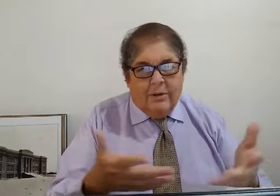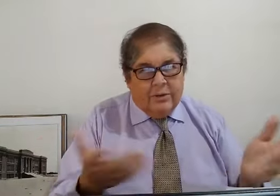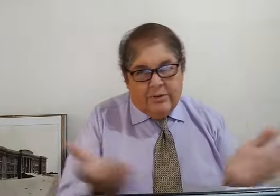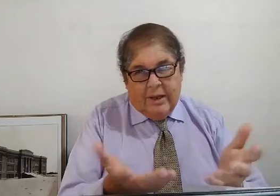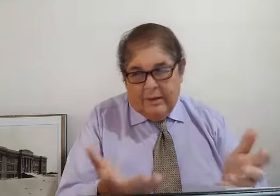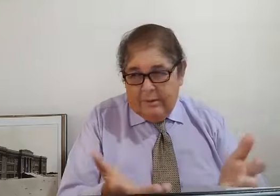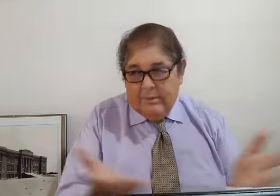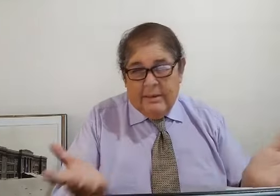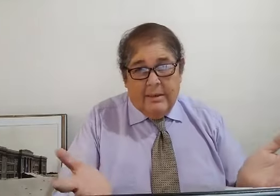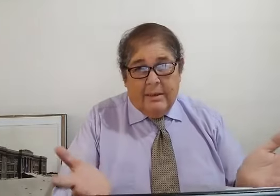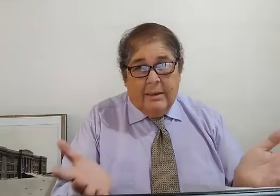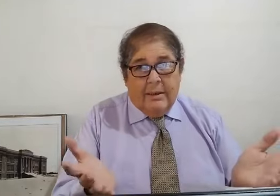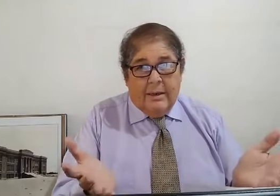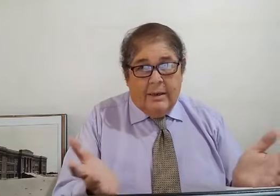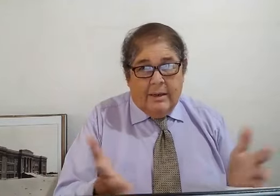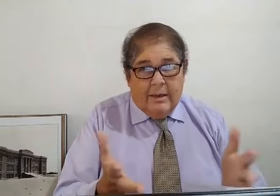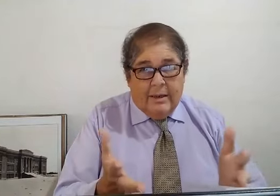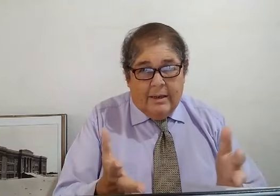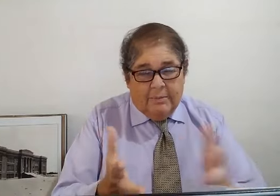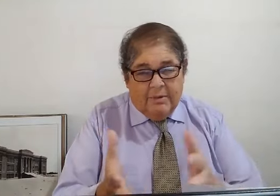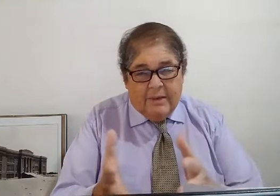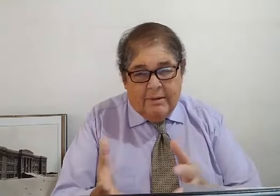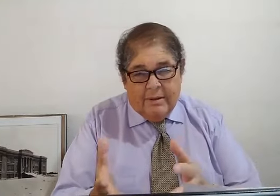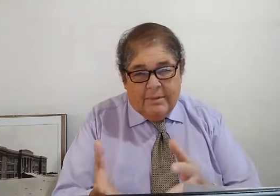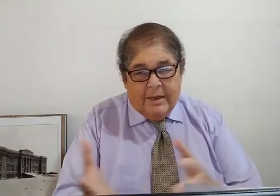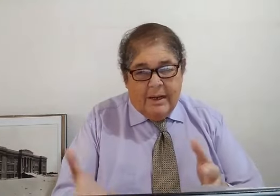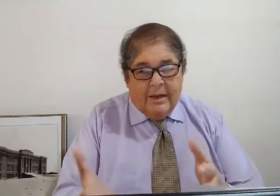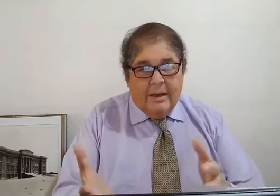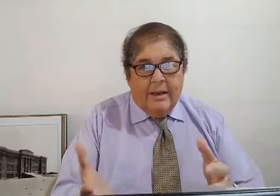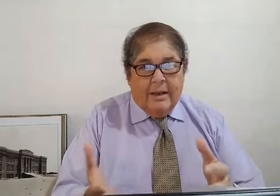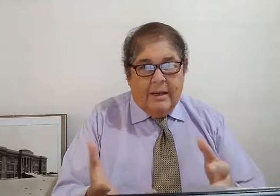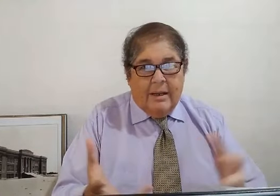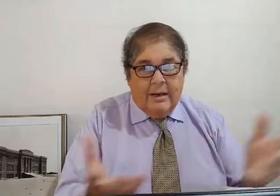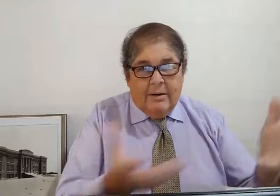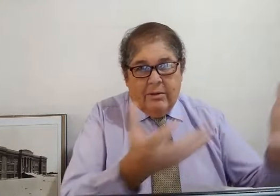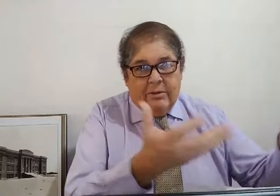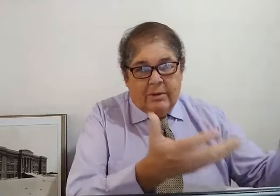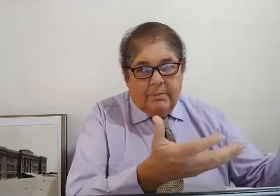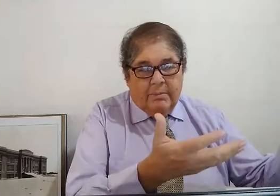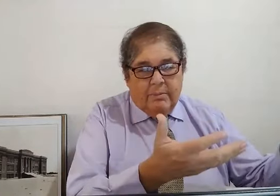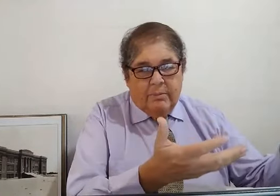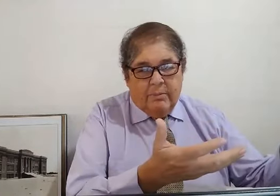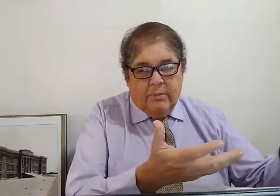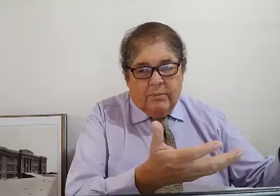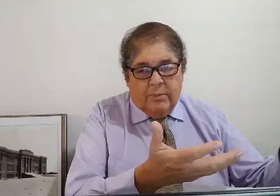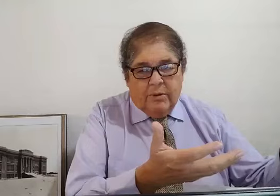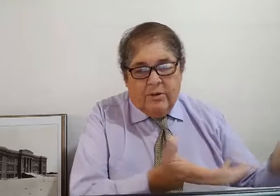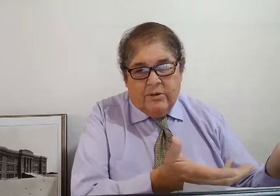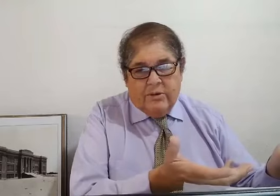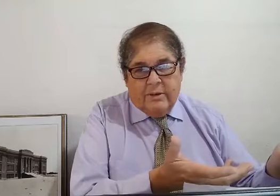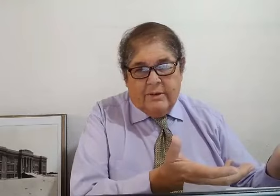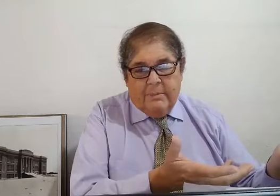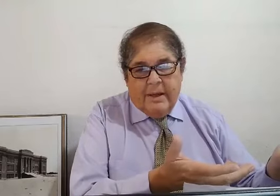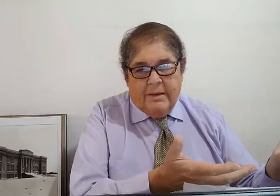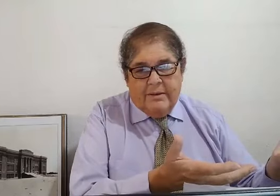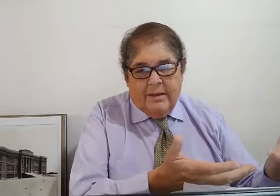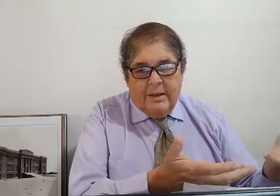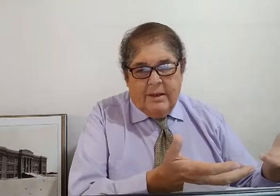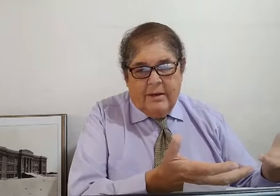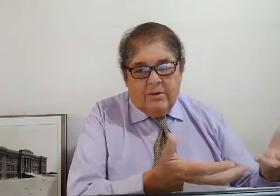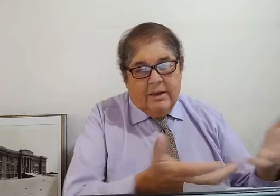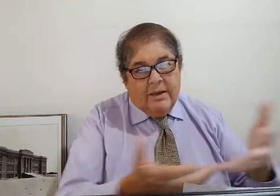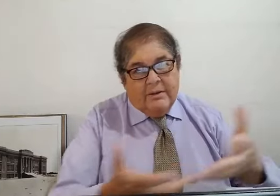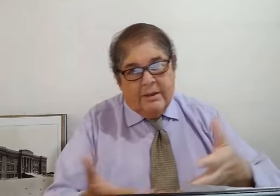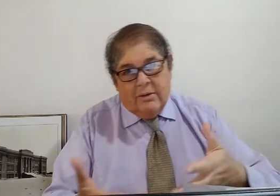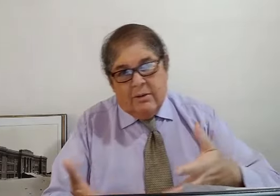igualador social, ¿no? El responsable de vigilar que los poderosos de este país